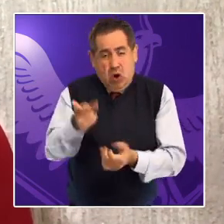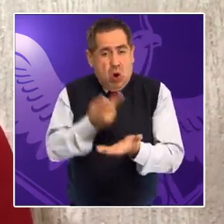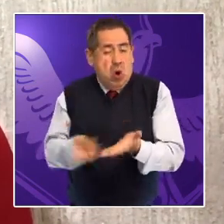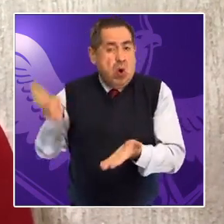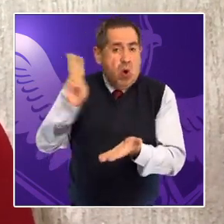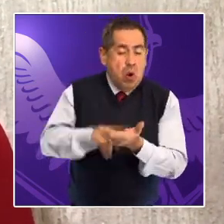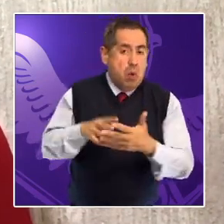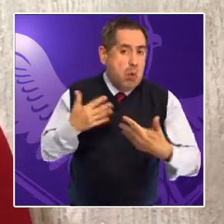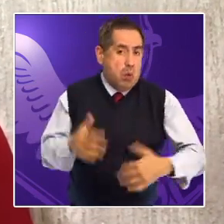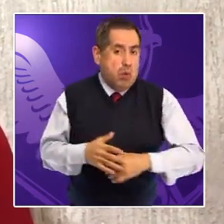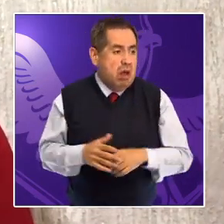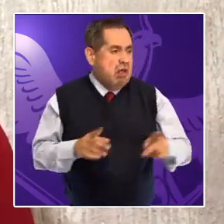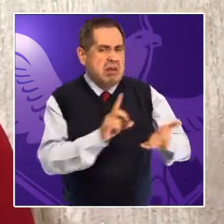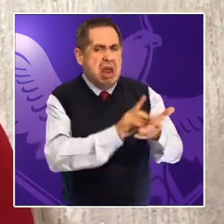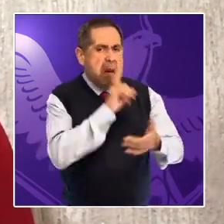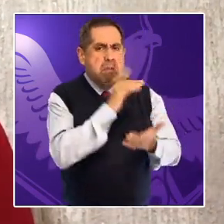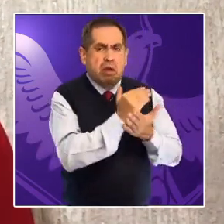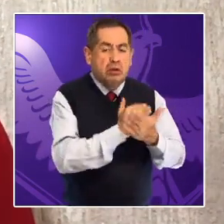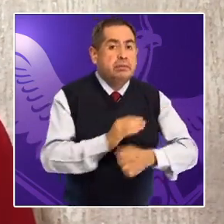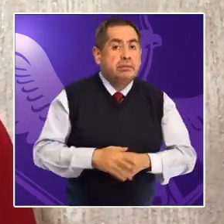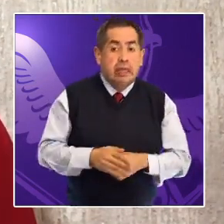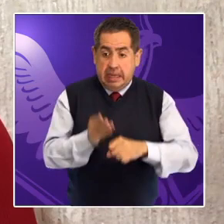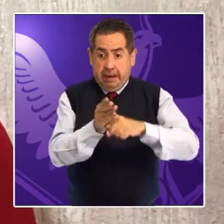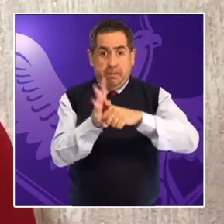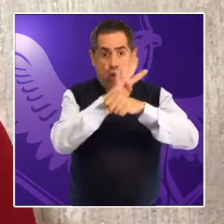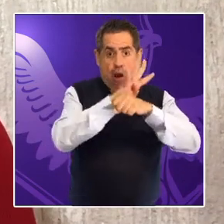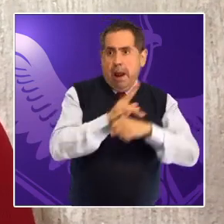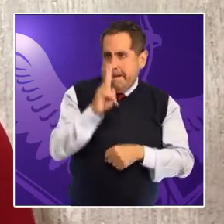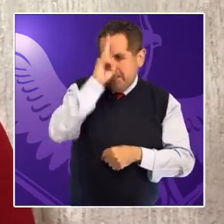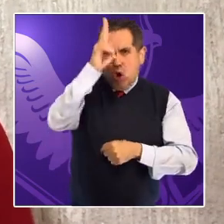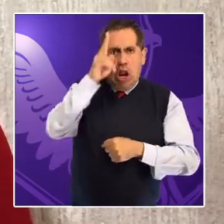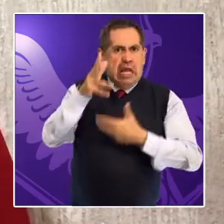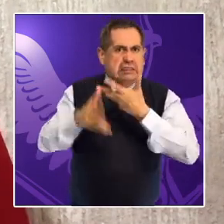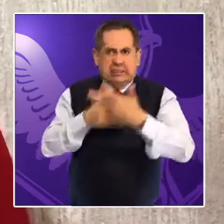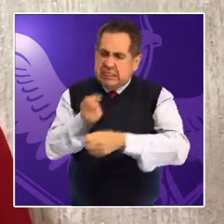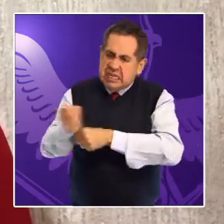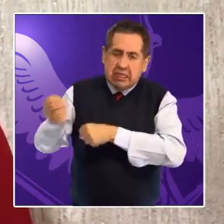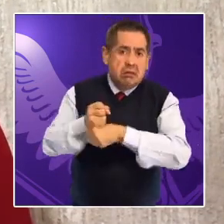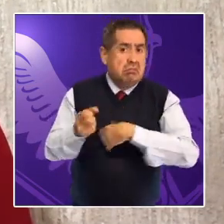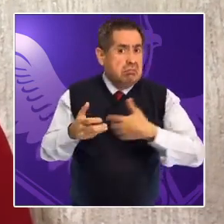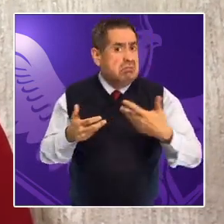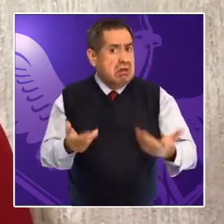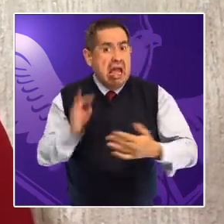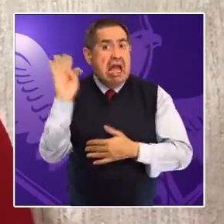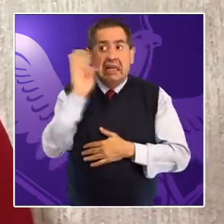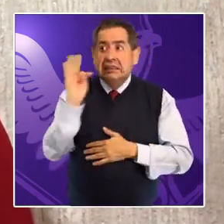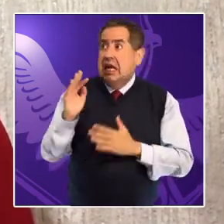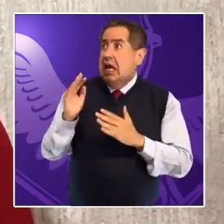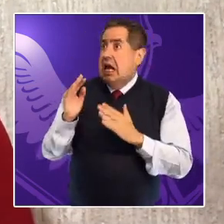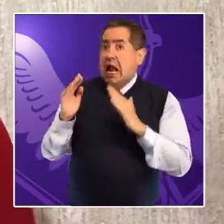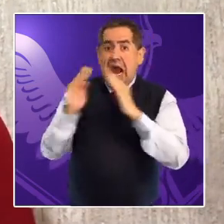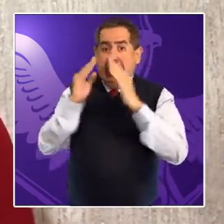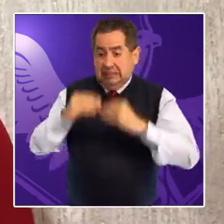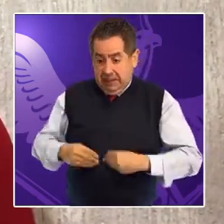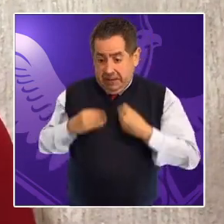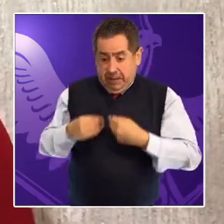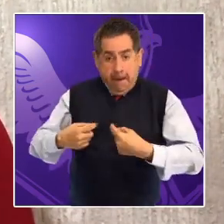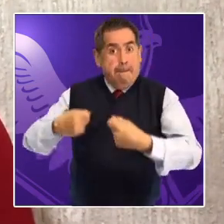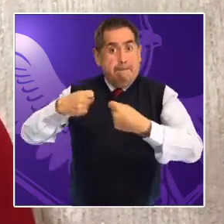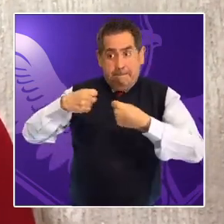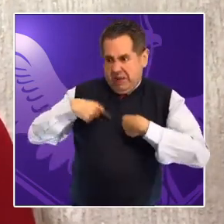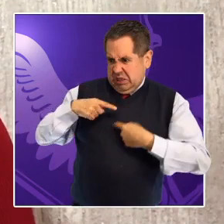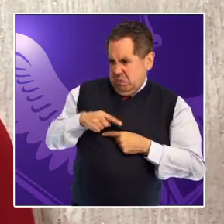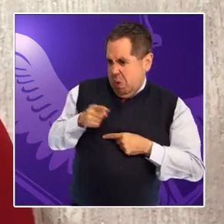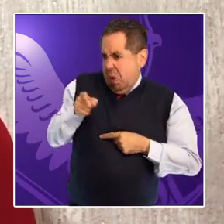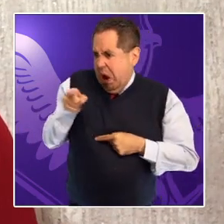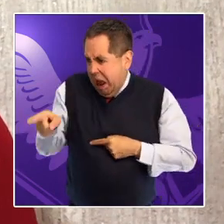en un contexto de pandemia, viviendo violencia, quizá viviendo en un lugar con su propio